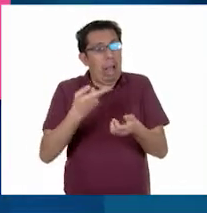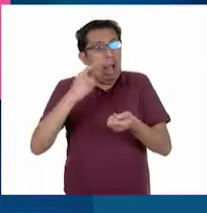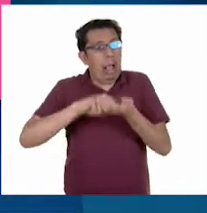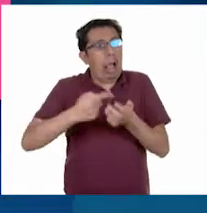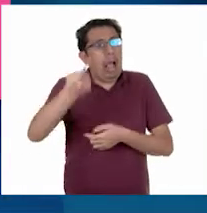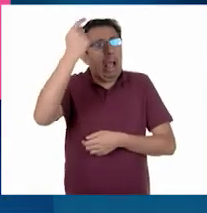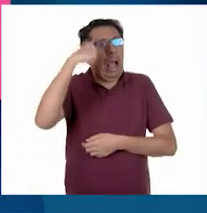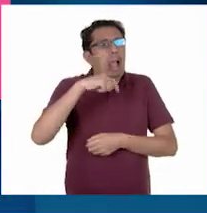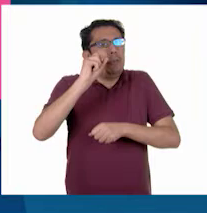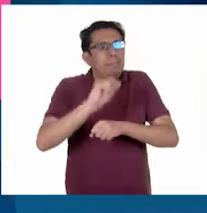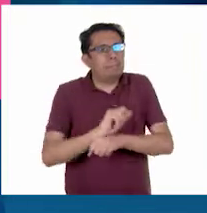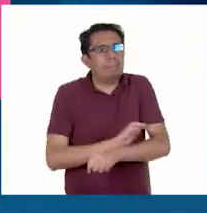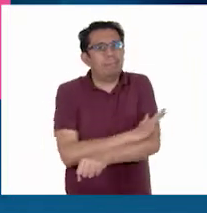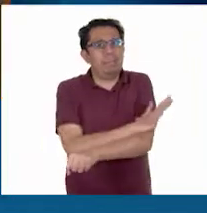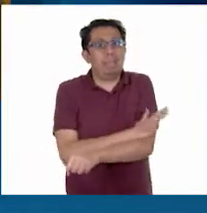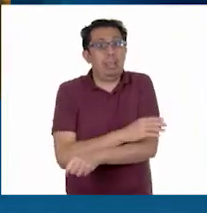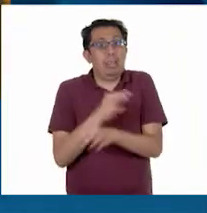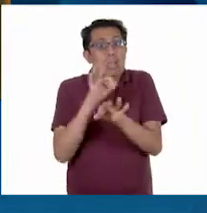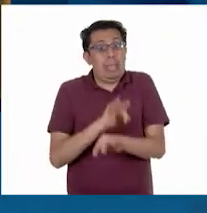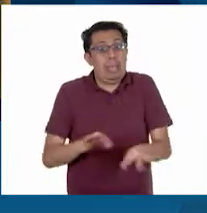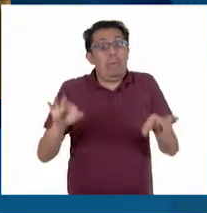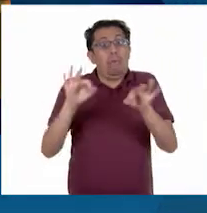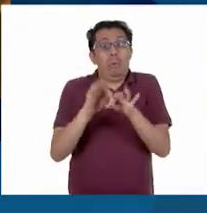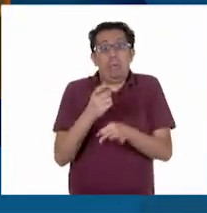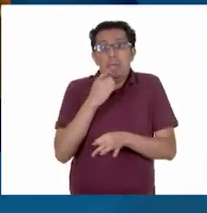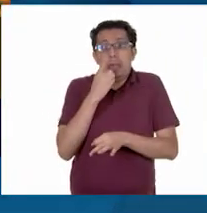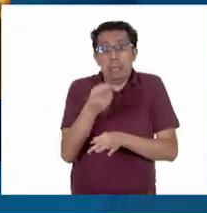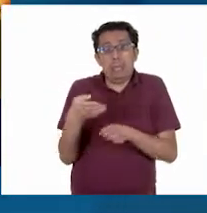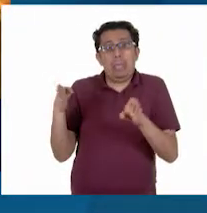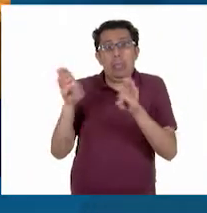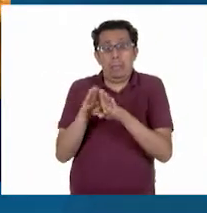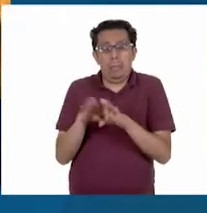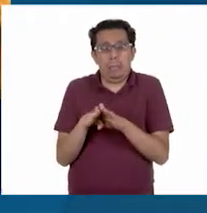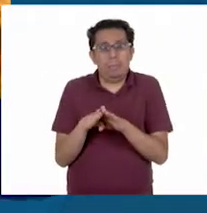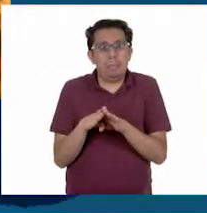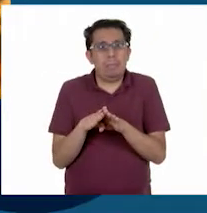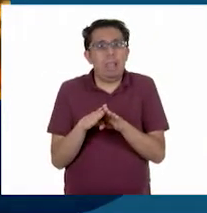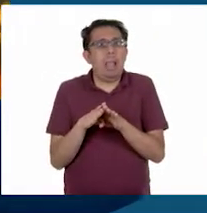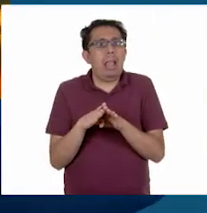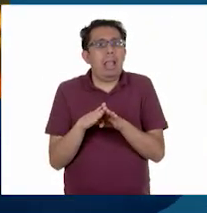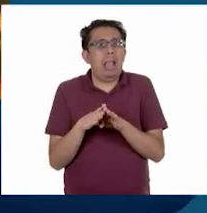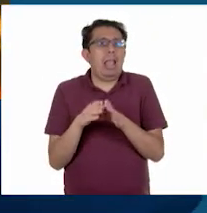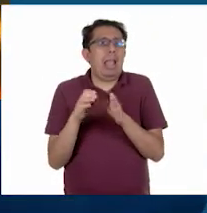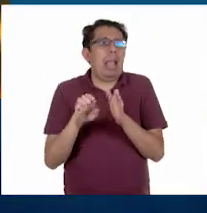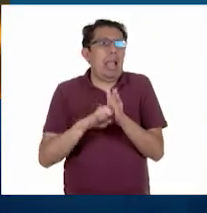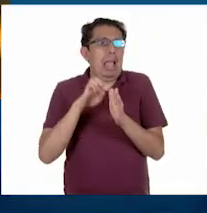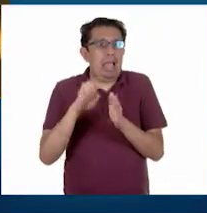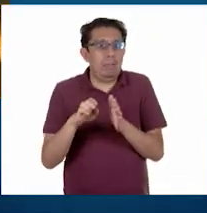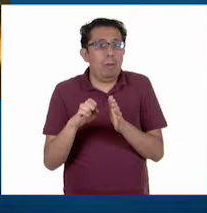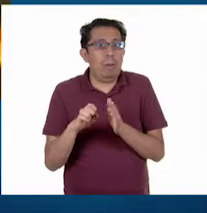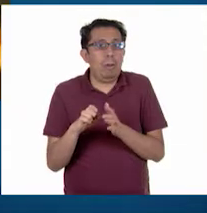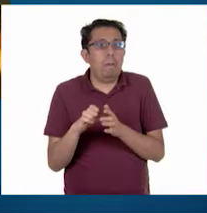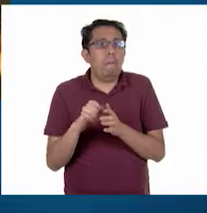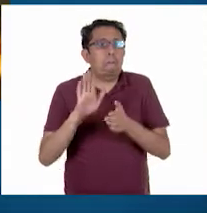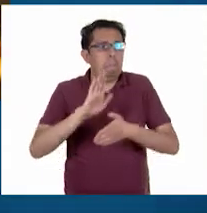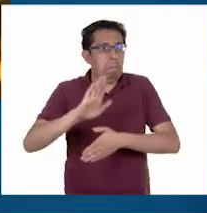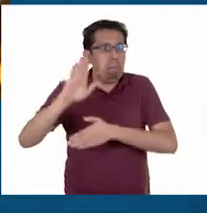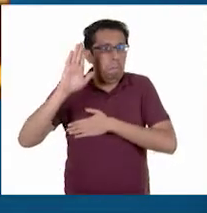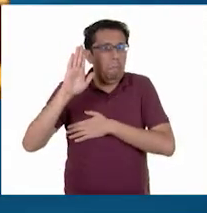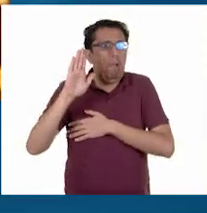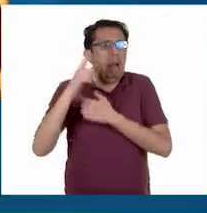mucho el cómo se dice. Un ejemplo es: Libertad bajo palabra.